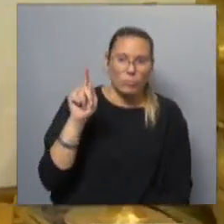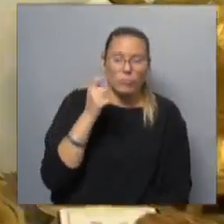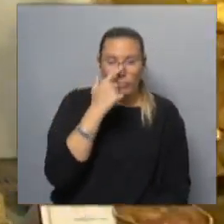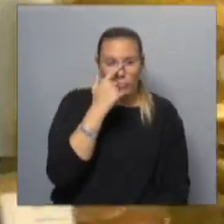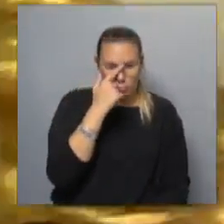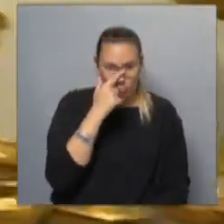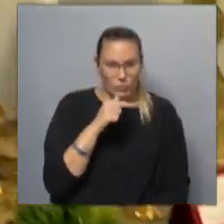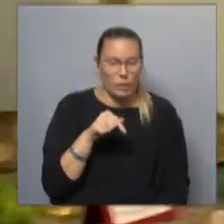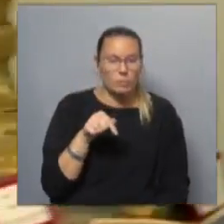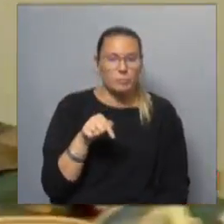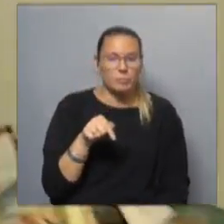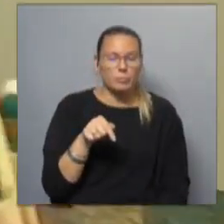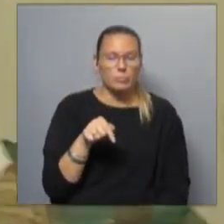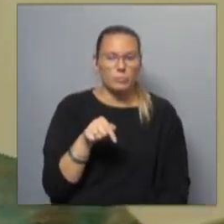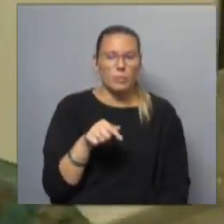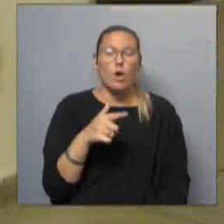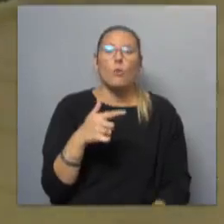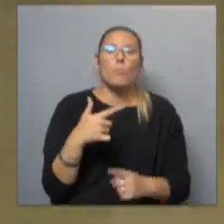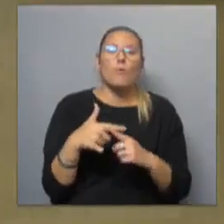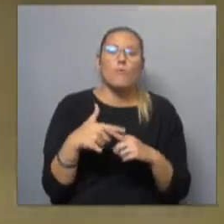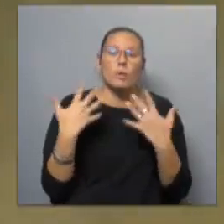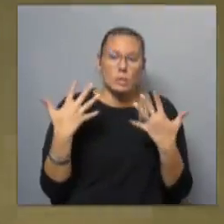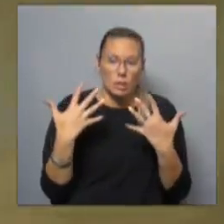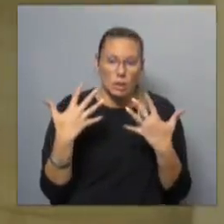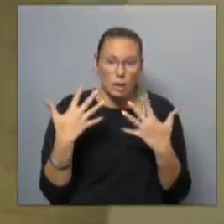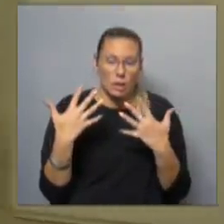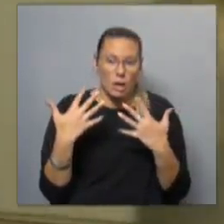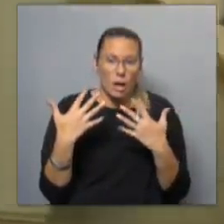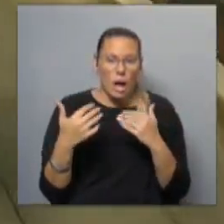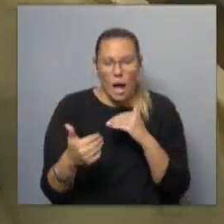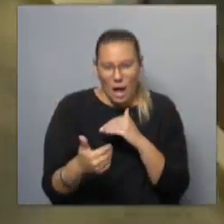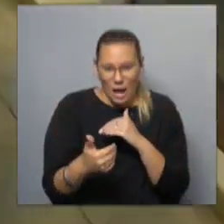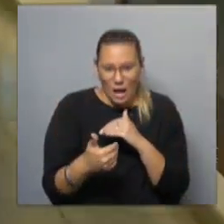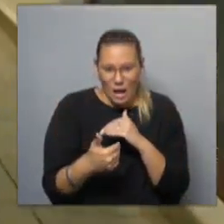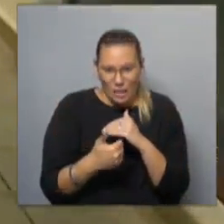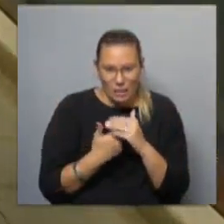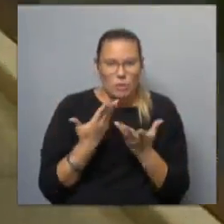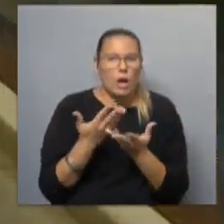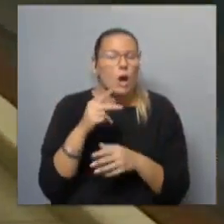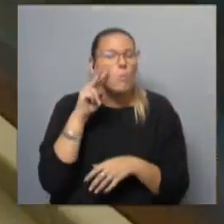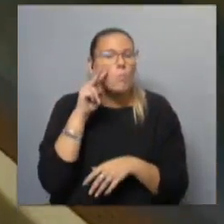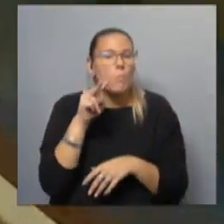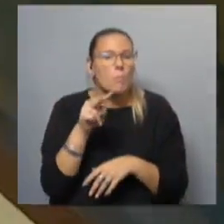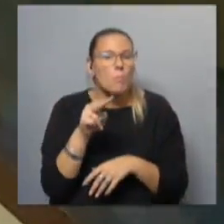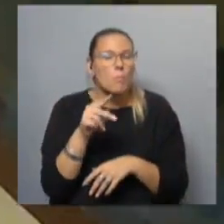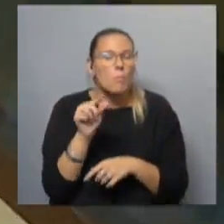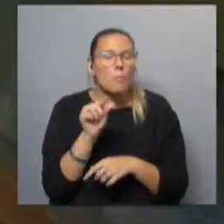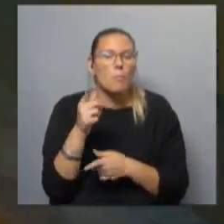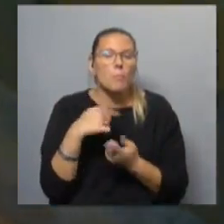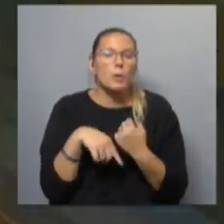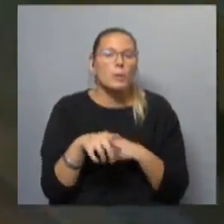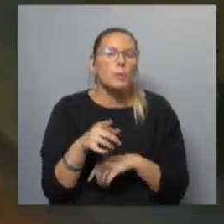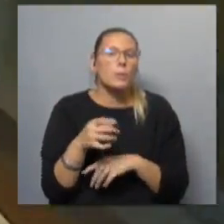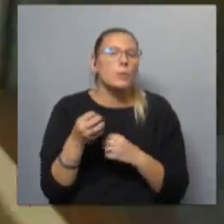Y bueno, esto es cómo se celebra, digamos, puertas adentro, ¿verdad? Aquí nos mostraste un poco, pero ¿cómo